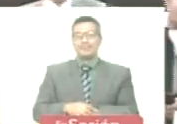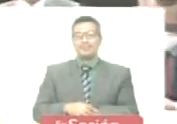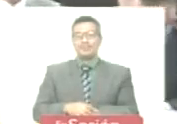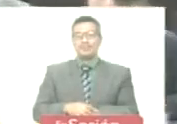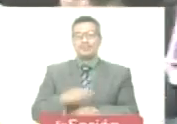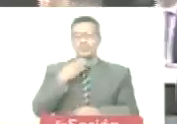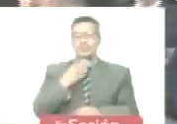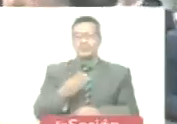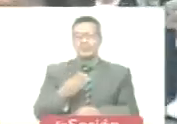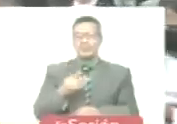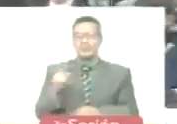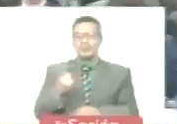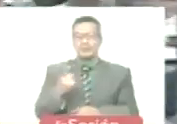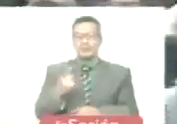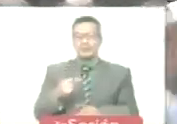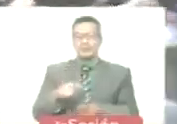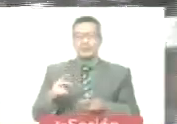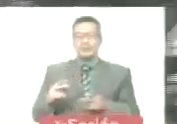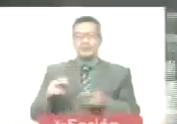Solicitar al tribunal de oradores, se le concede.